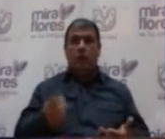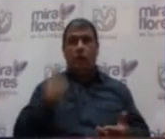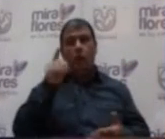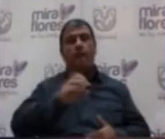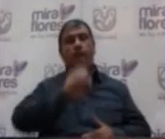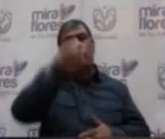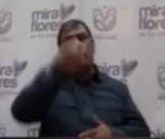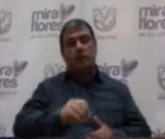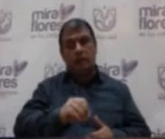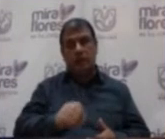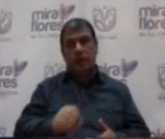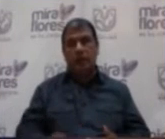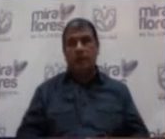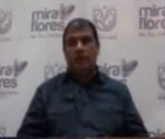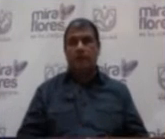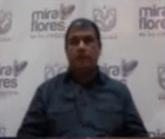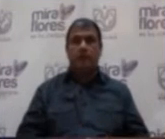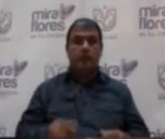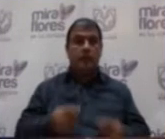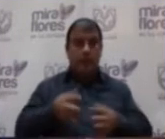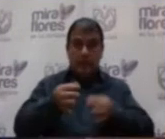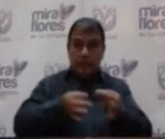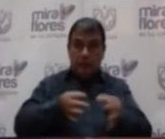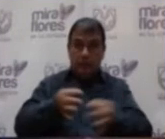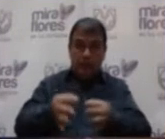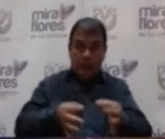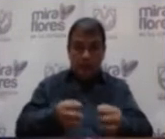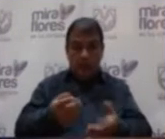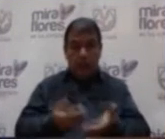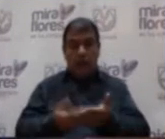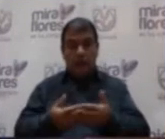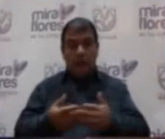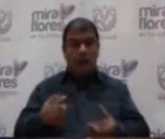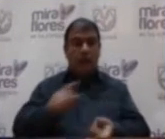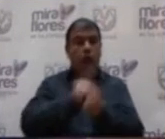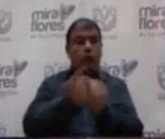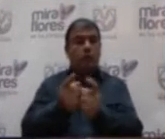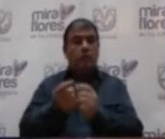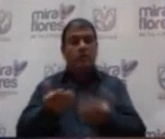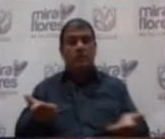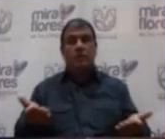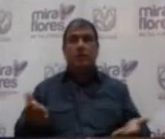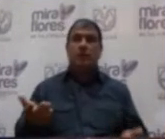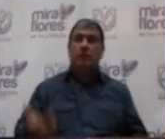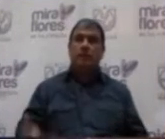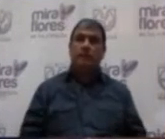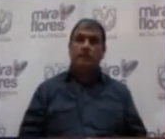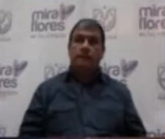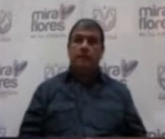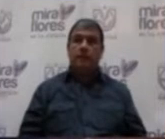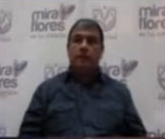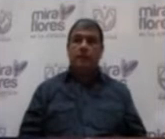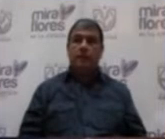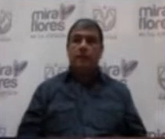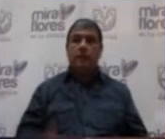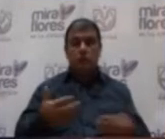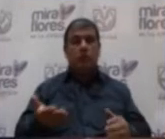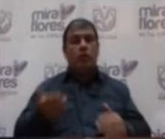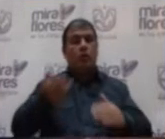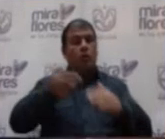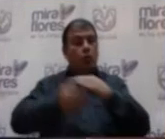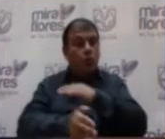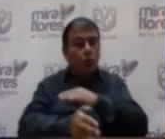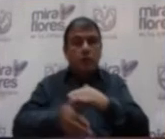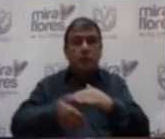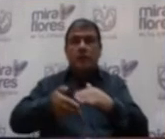de ello. Manifesté que eso se ha convertido en muchos casos en que son cocheras